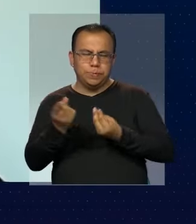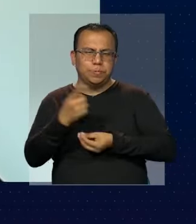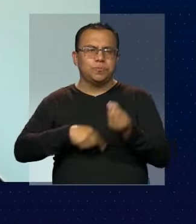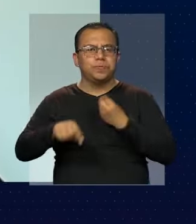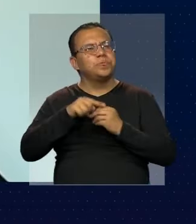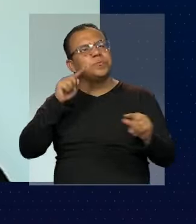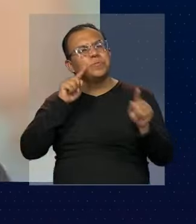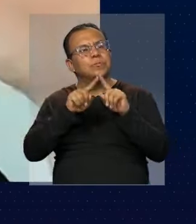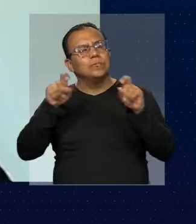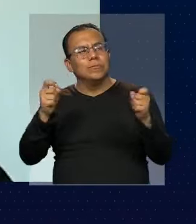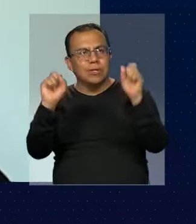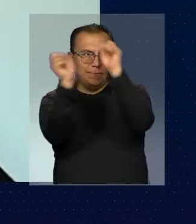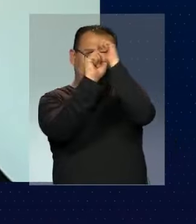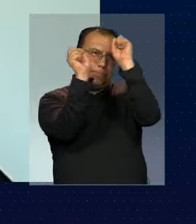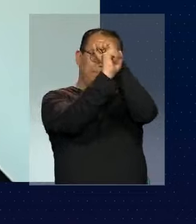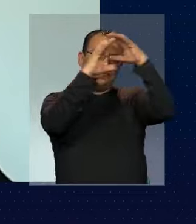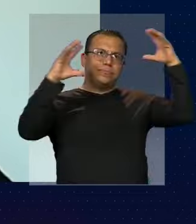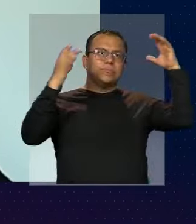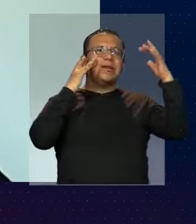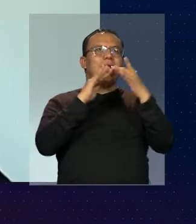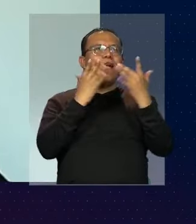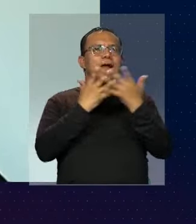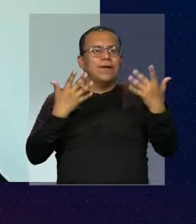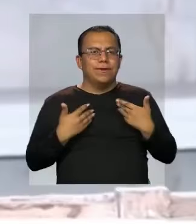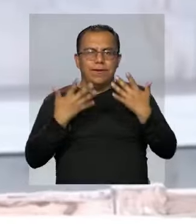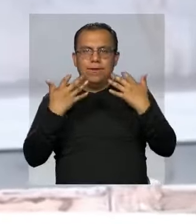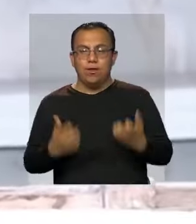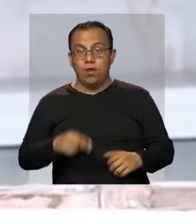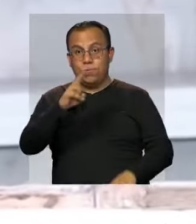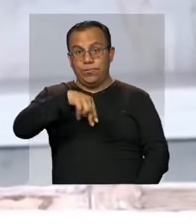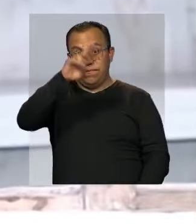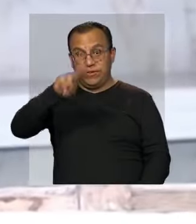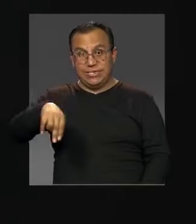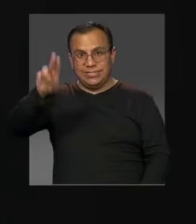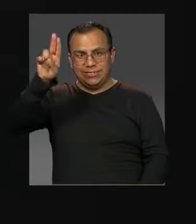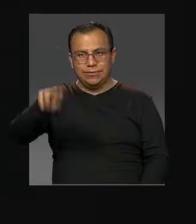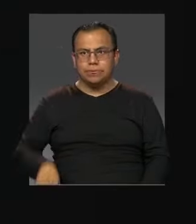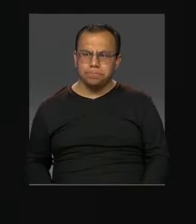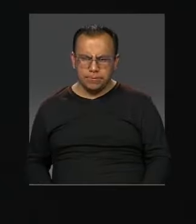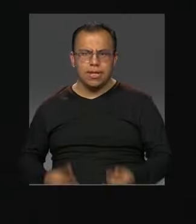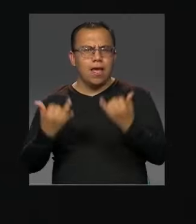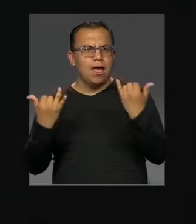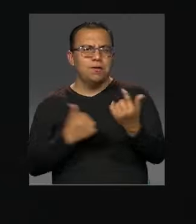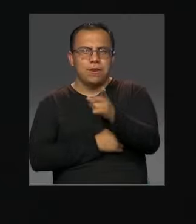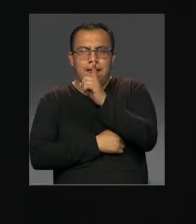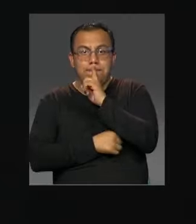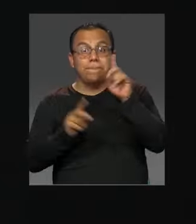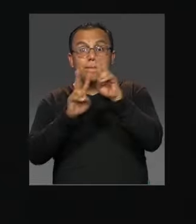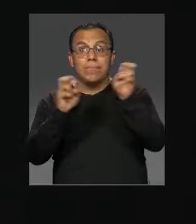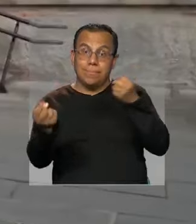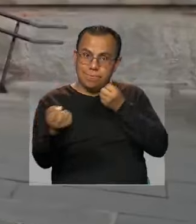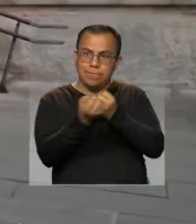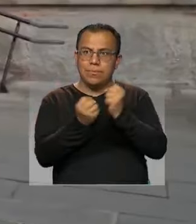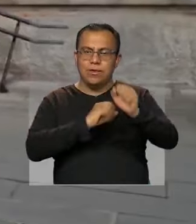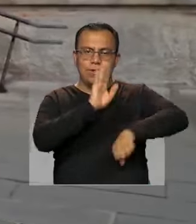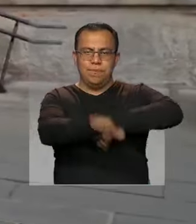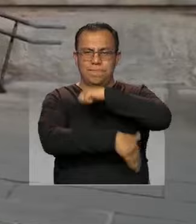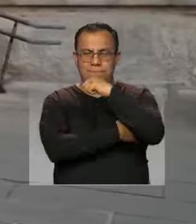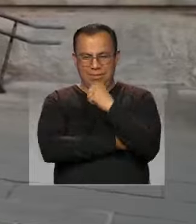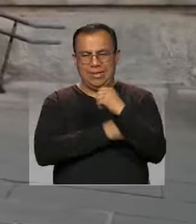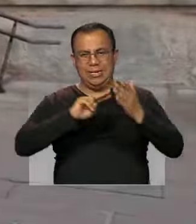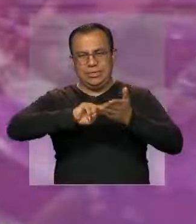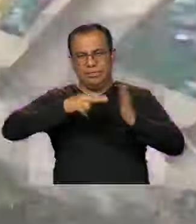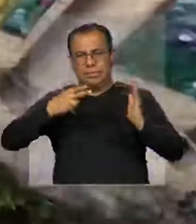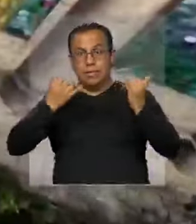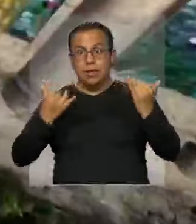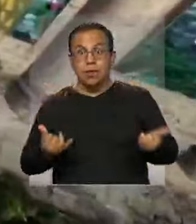a soñarnos a estar en plataformas como Netflix. El programa No es hora de callar cuenta con el apoyo del Ministerio TIC, el